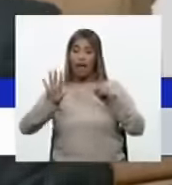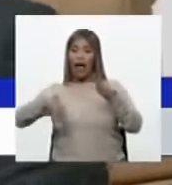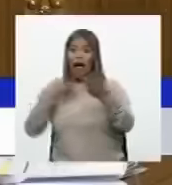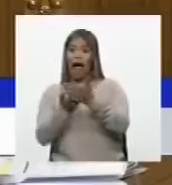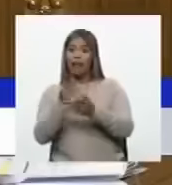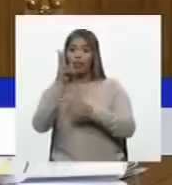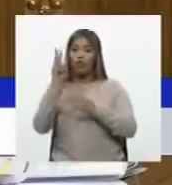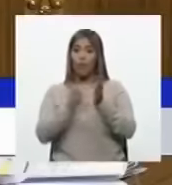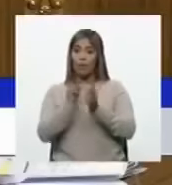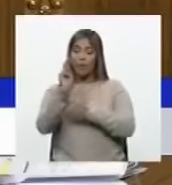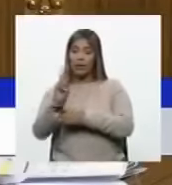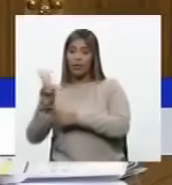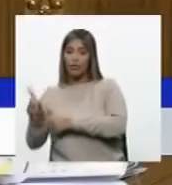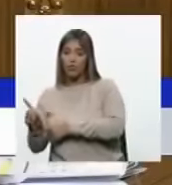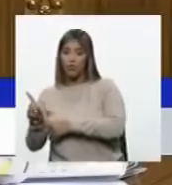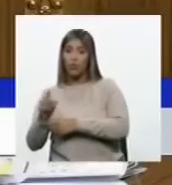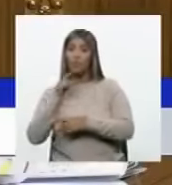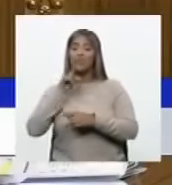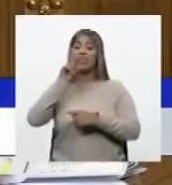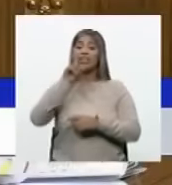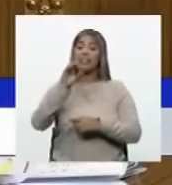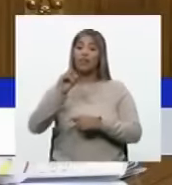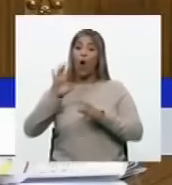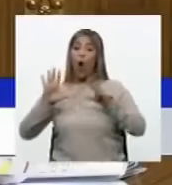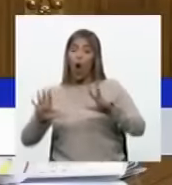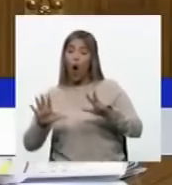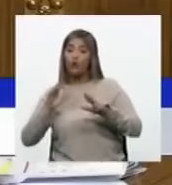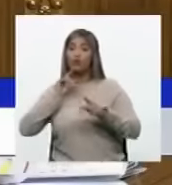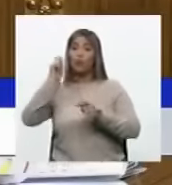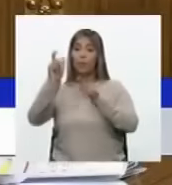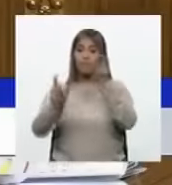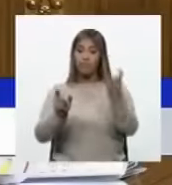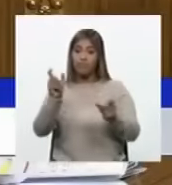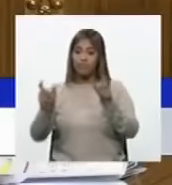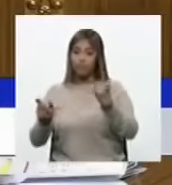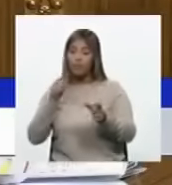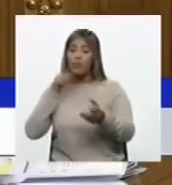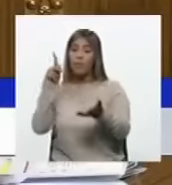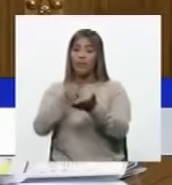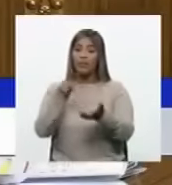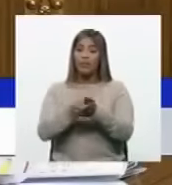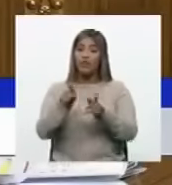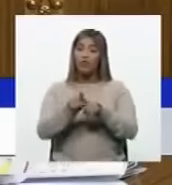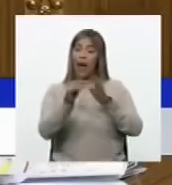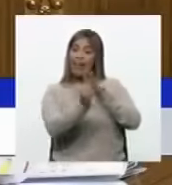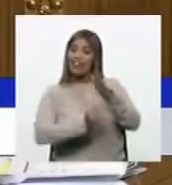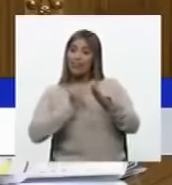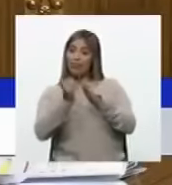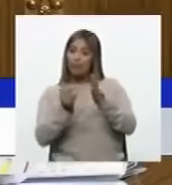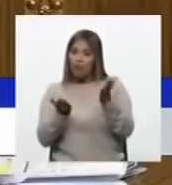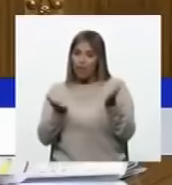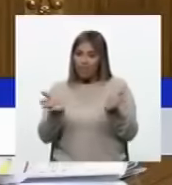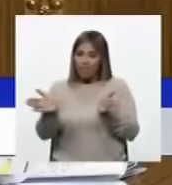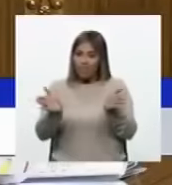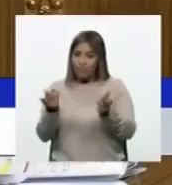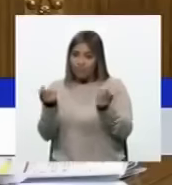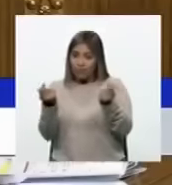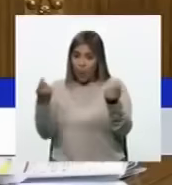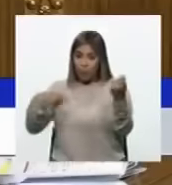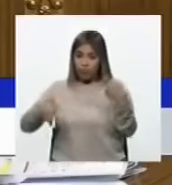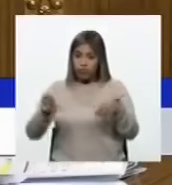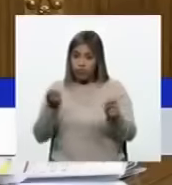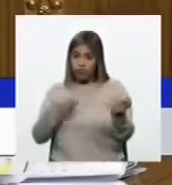2016-2021. 108 pseudofuncionarios que participaron en las llamadas instituciones paralelas y en las juntas ad